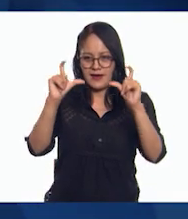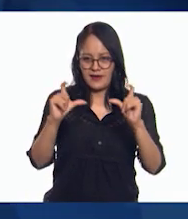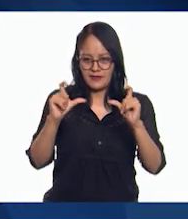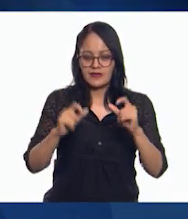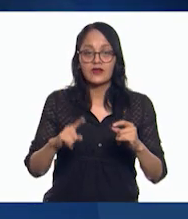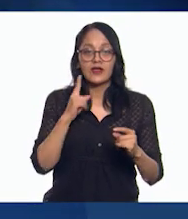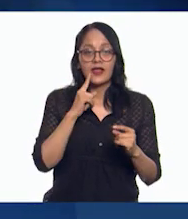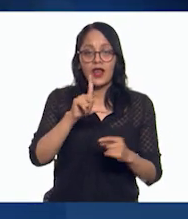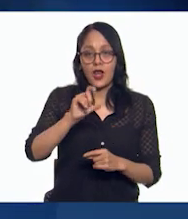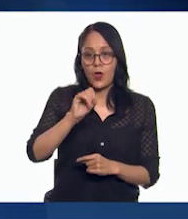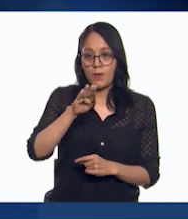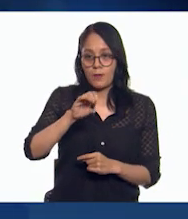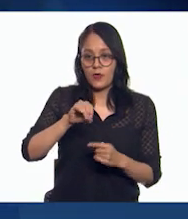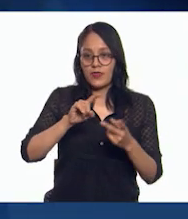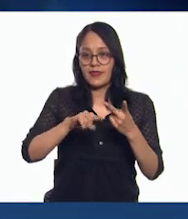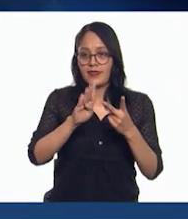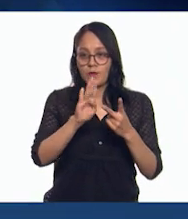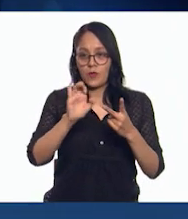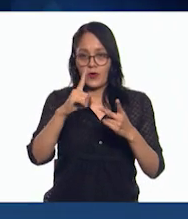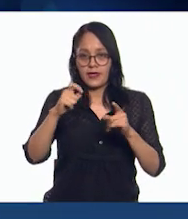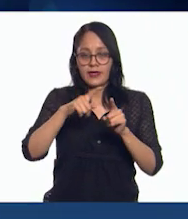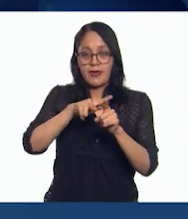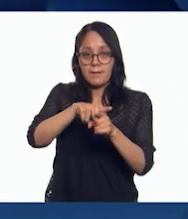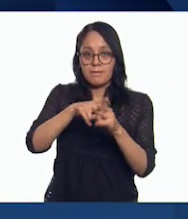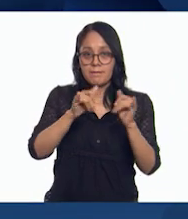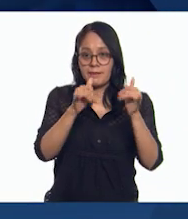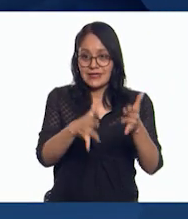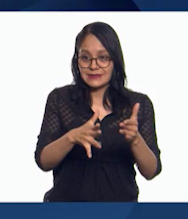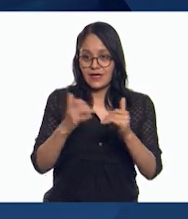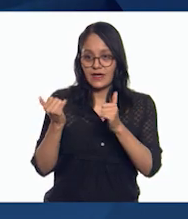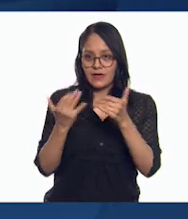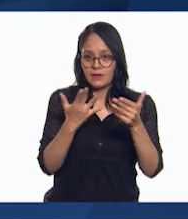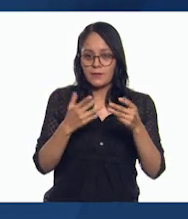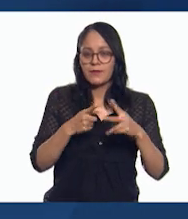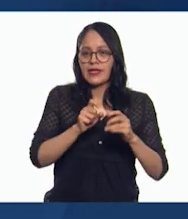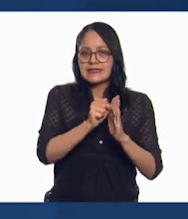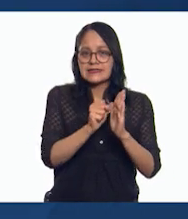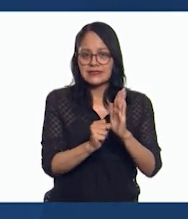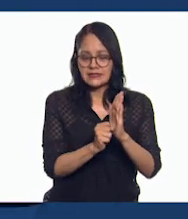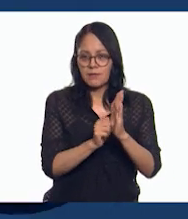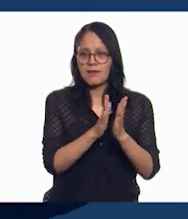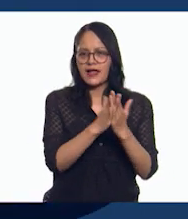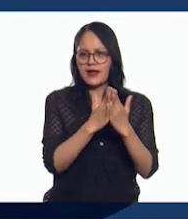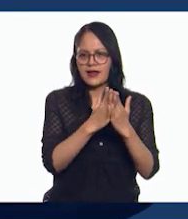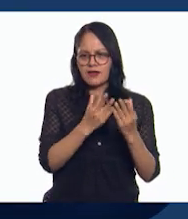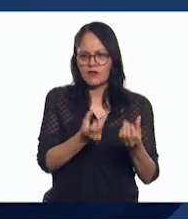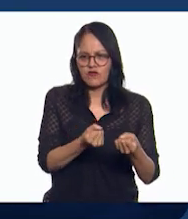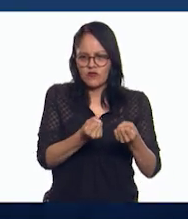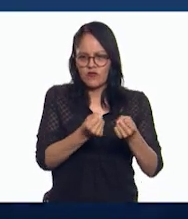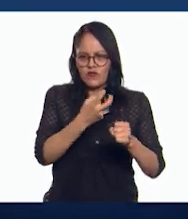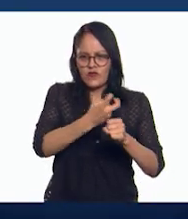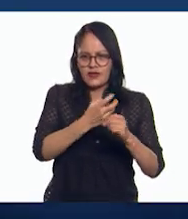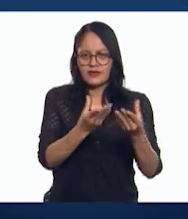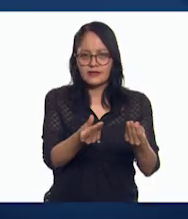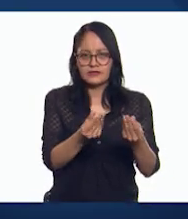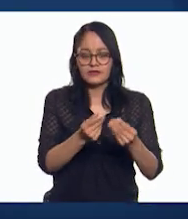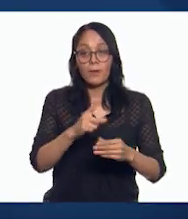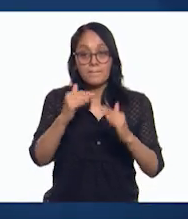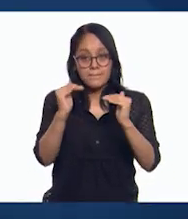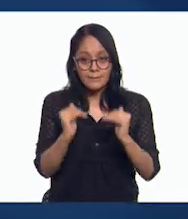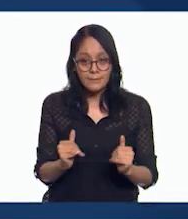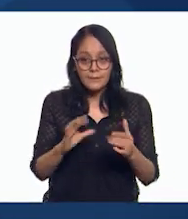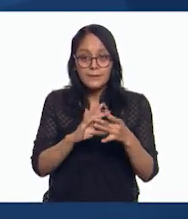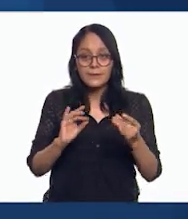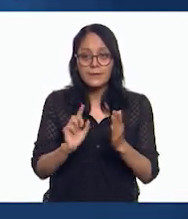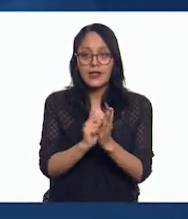Lomo de buey, pesado cargador, sistemático libro espeso. O más adelante cuando afirma, diccionario,